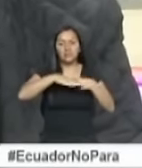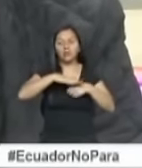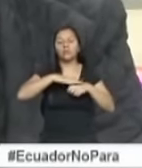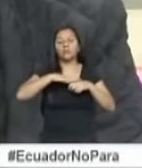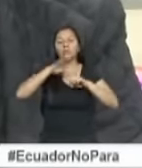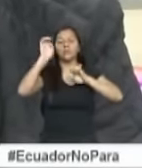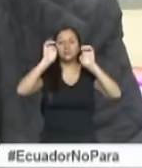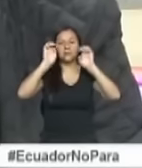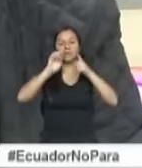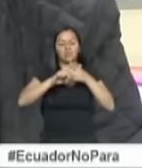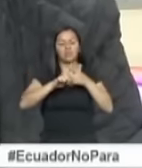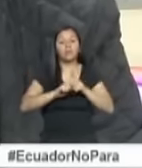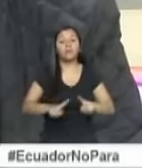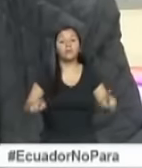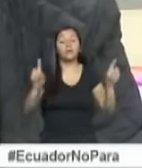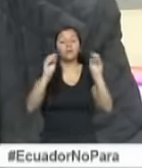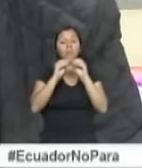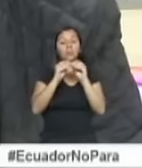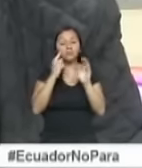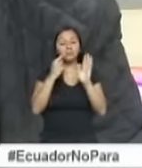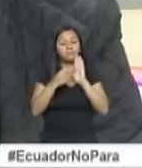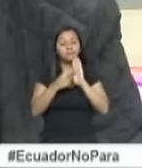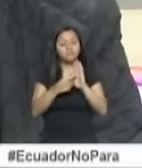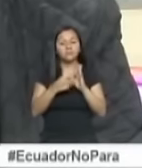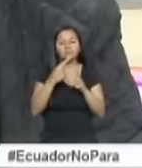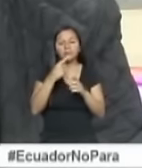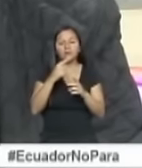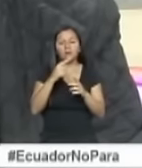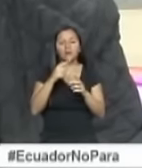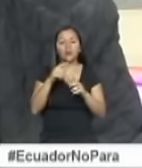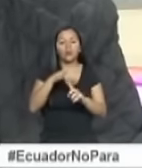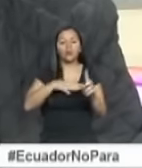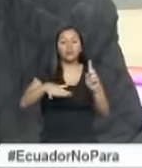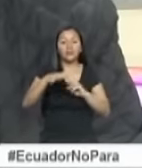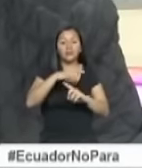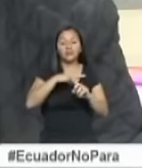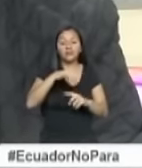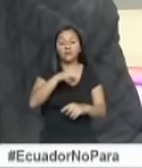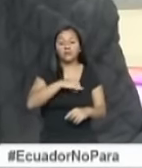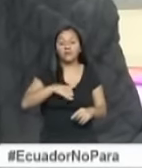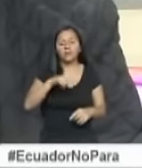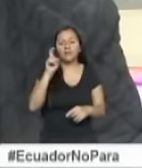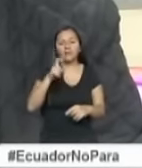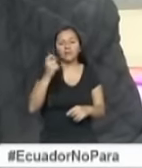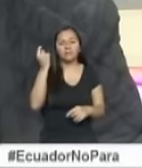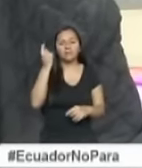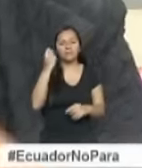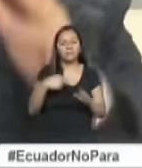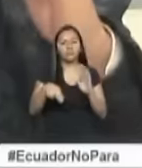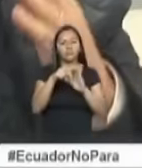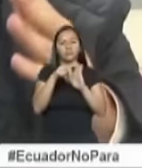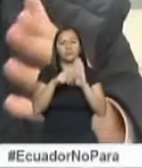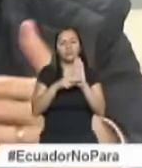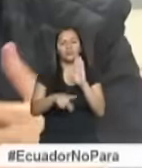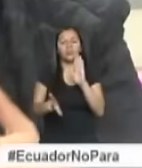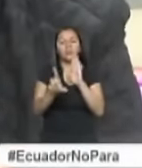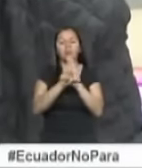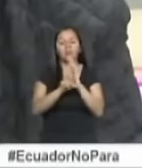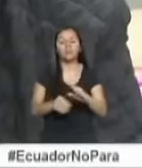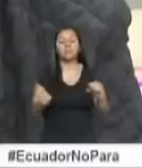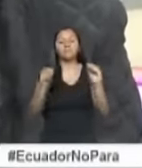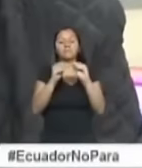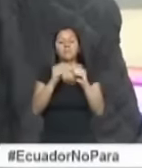etcétera. Entonces, básicamente, eso es lo que en un contexto democrático es lo que se tiene que normar, que se tiene que limitar, se tiene